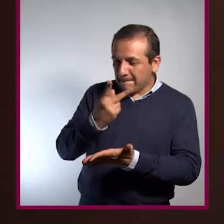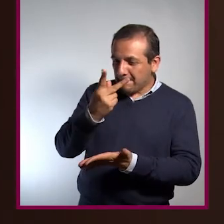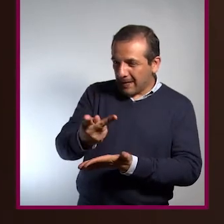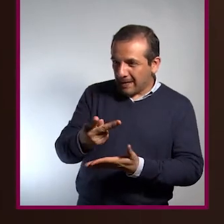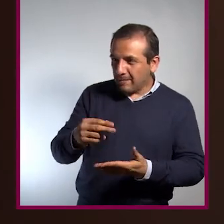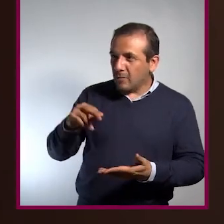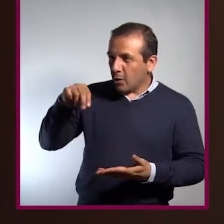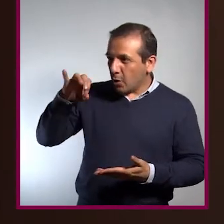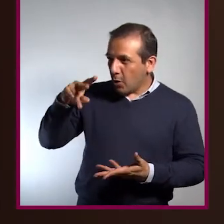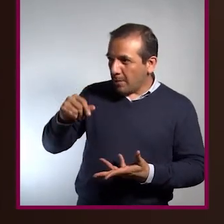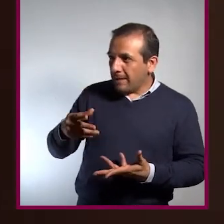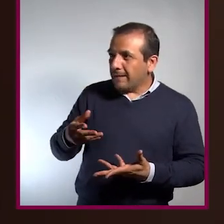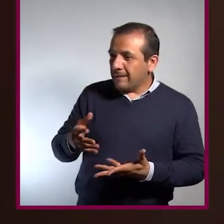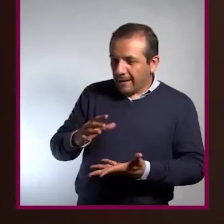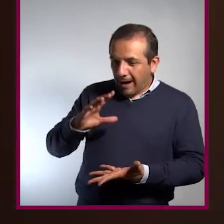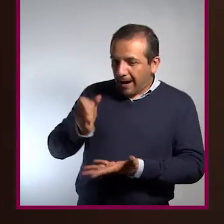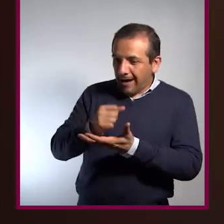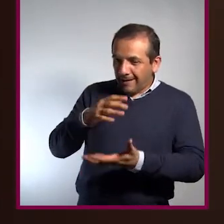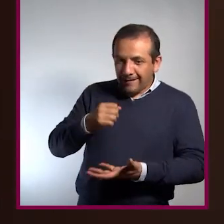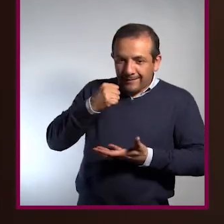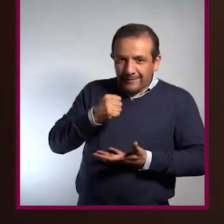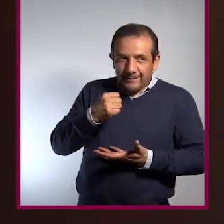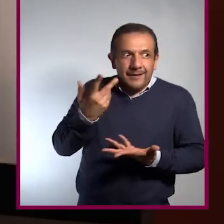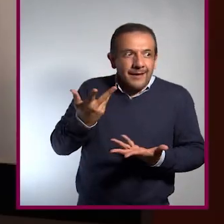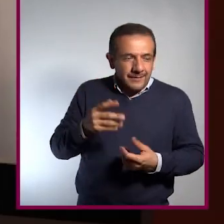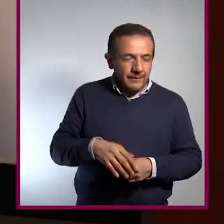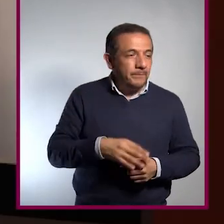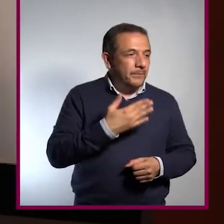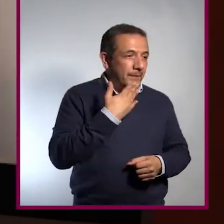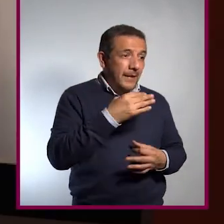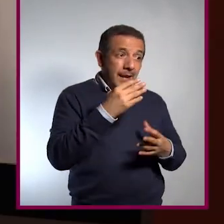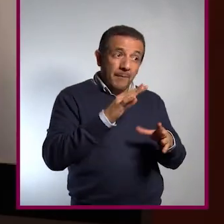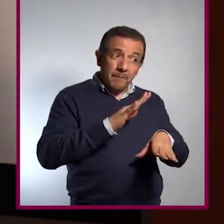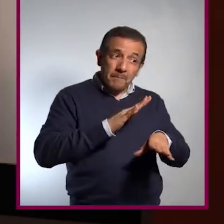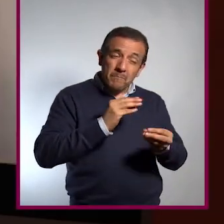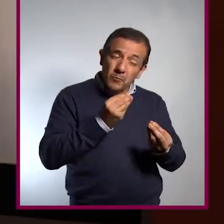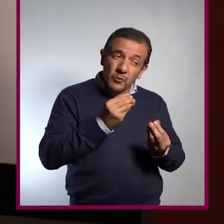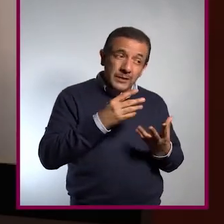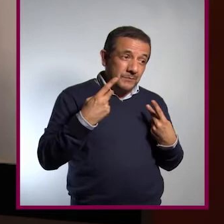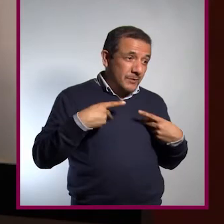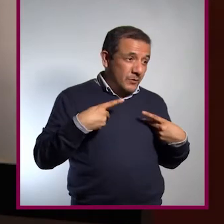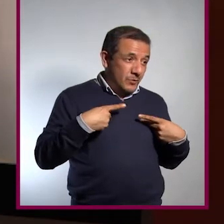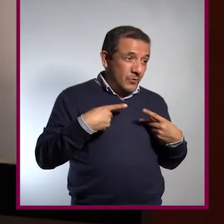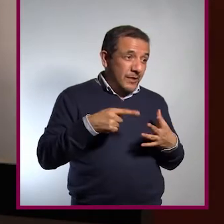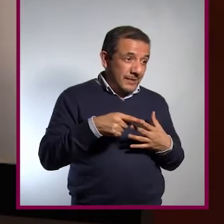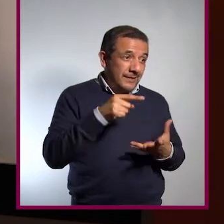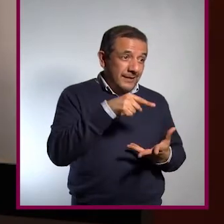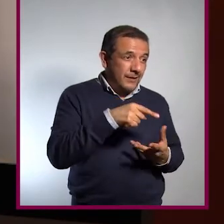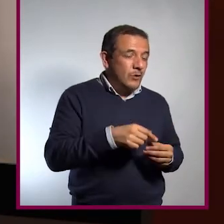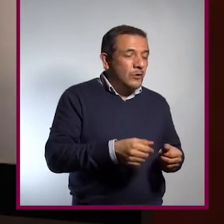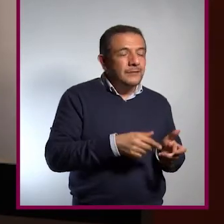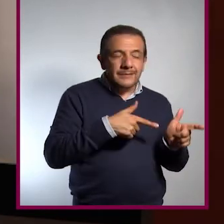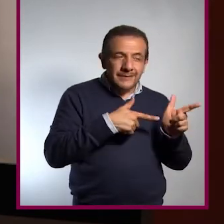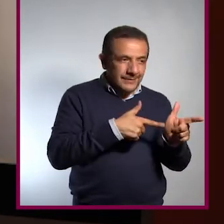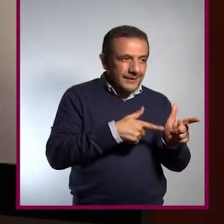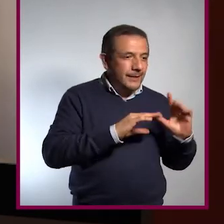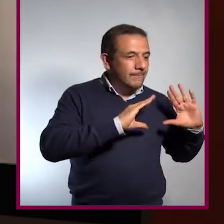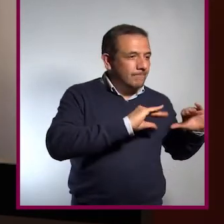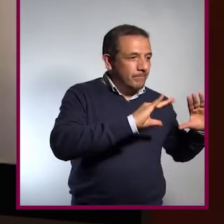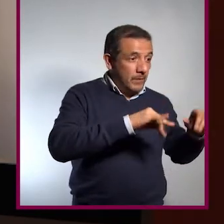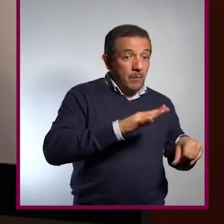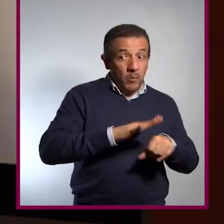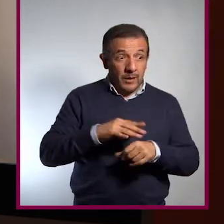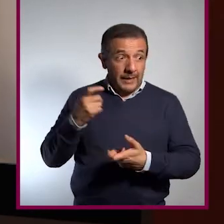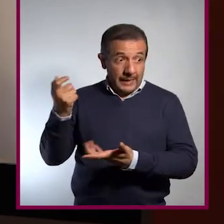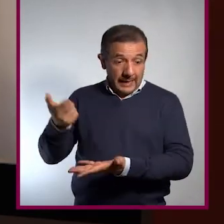ganar un premio Nobel de Medicina? ¿A qué se dedican? La gran mayoría se dedica a la academia. Como el premio Nobel viene con un